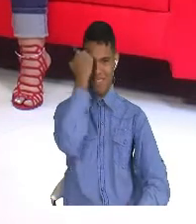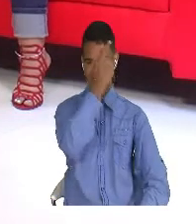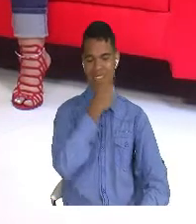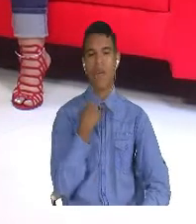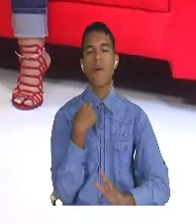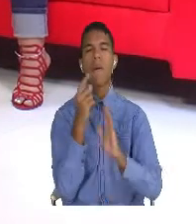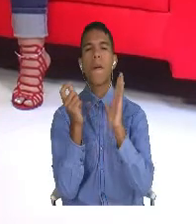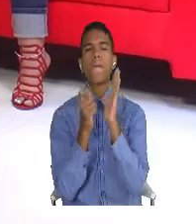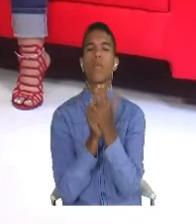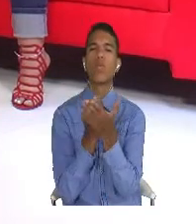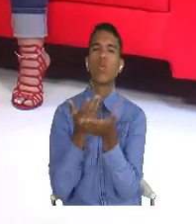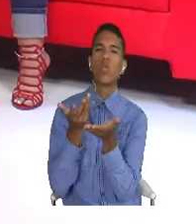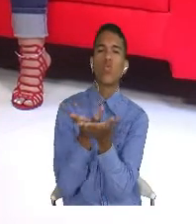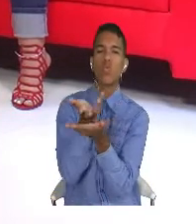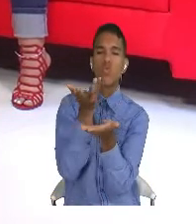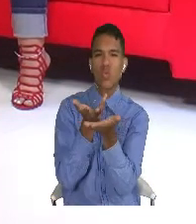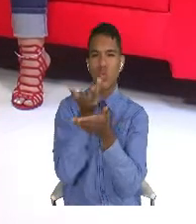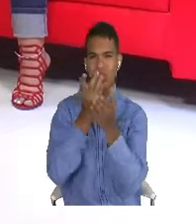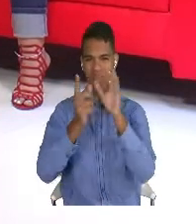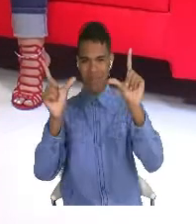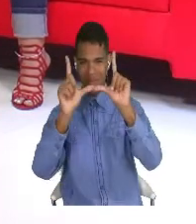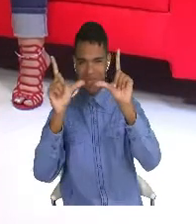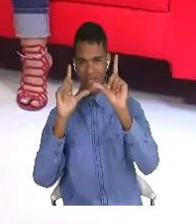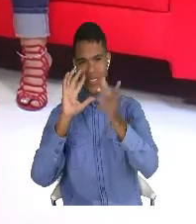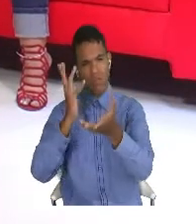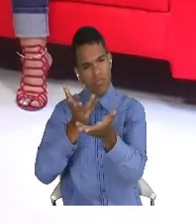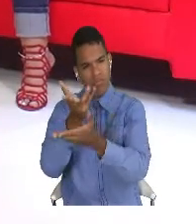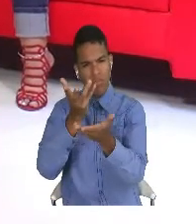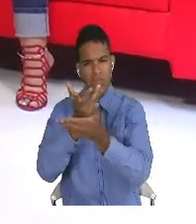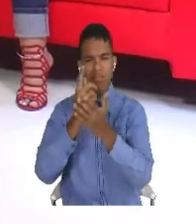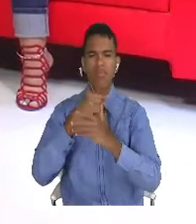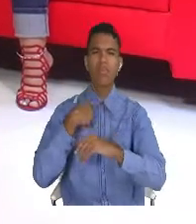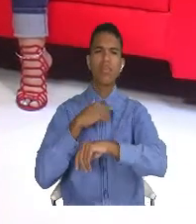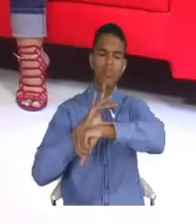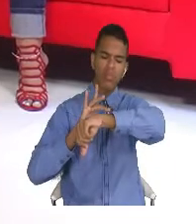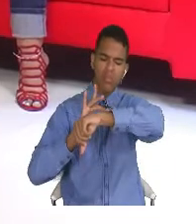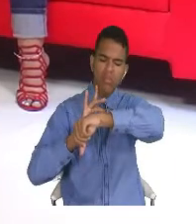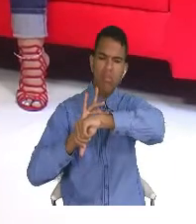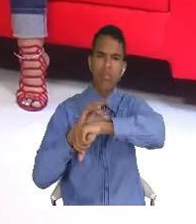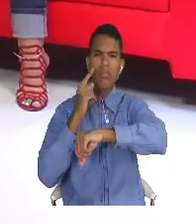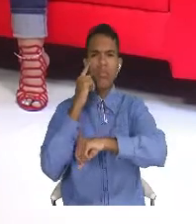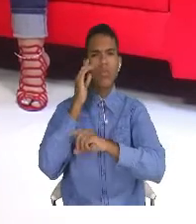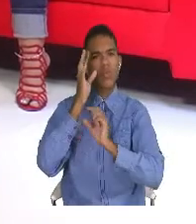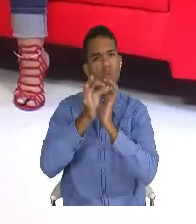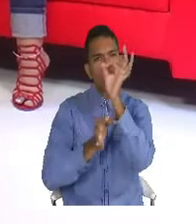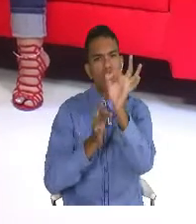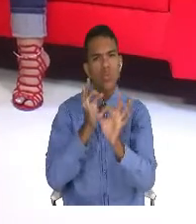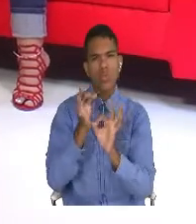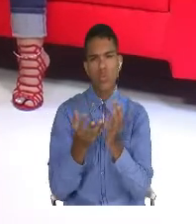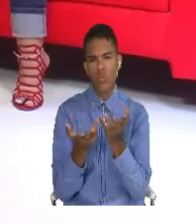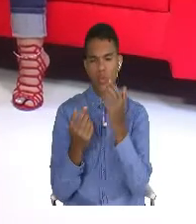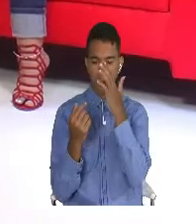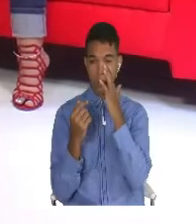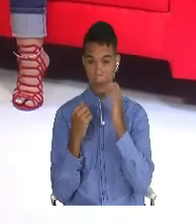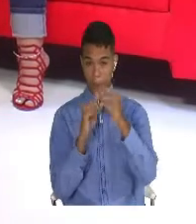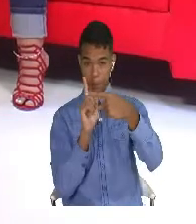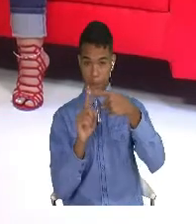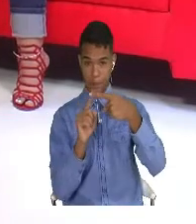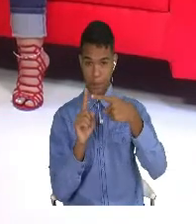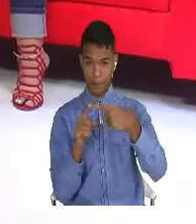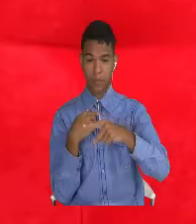nos puedes dar a nosotros y pues a nuestros televidentes para que cuiden su piel? Bueno, el primer tip es lavarse